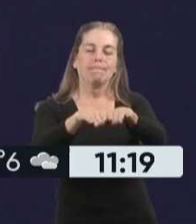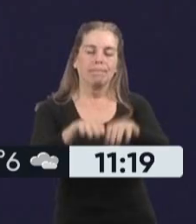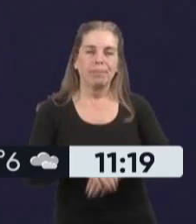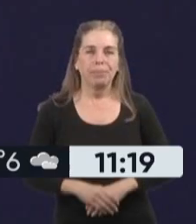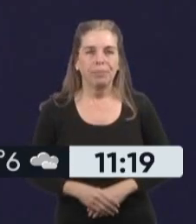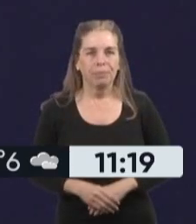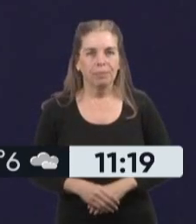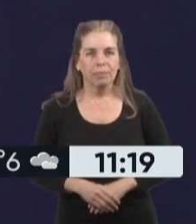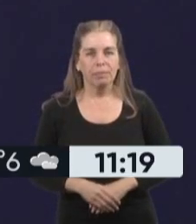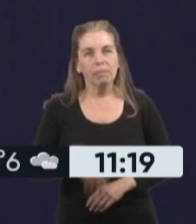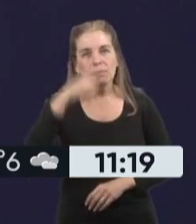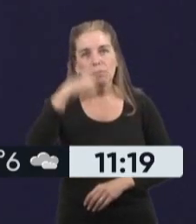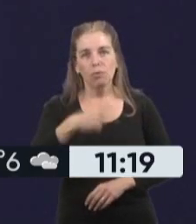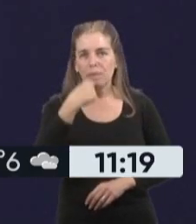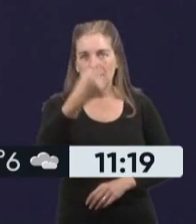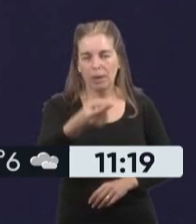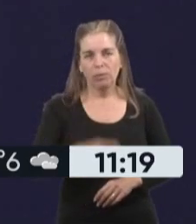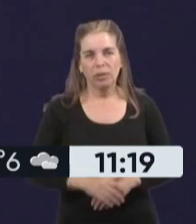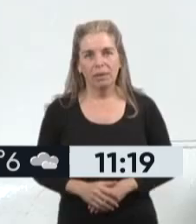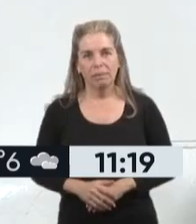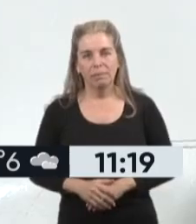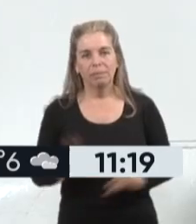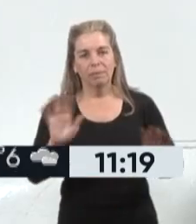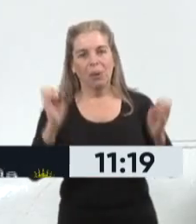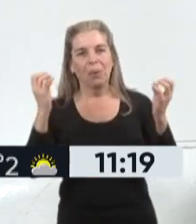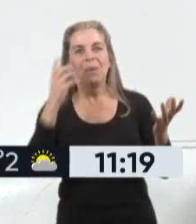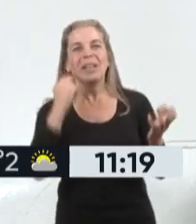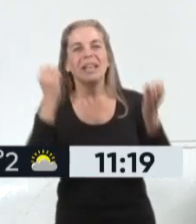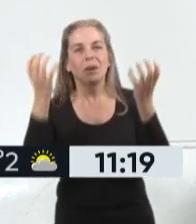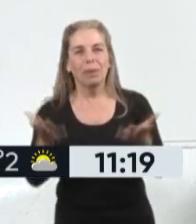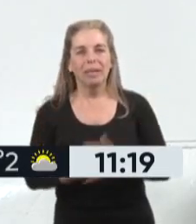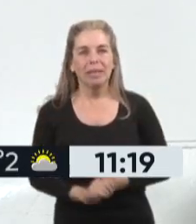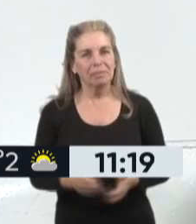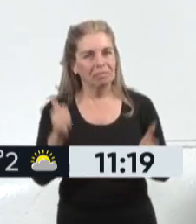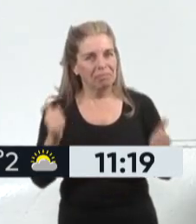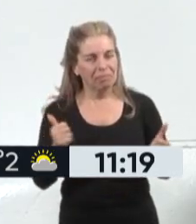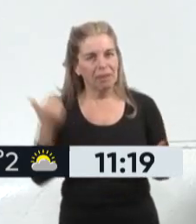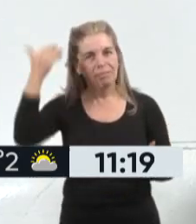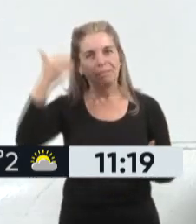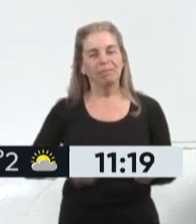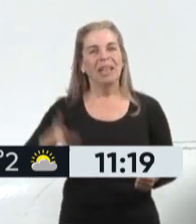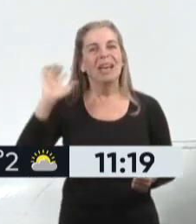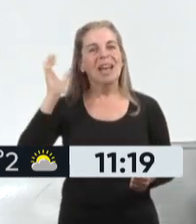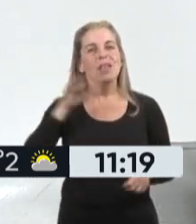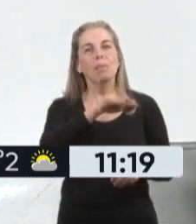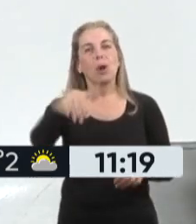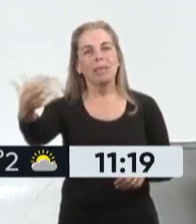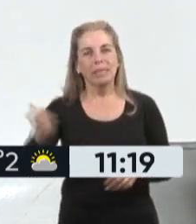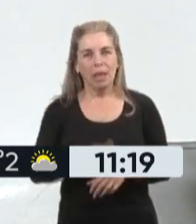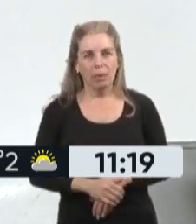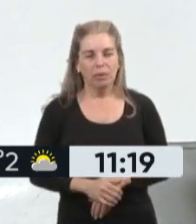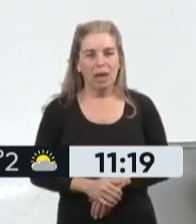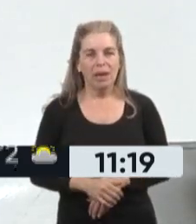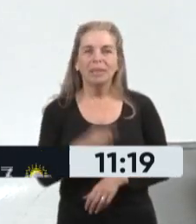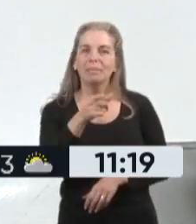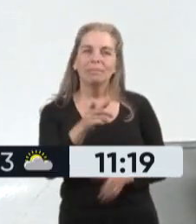tarde. Última pregunta. ¿Qué tal? ¿Cómo le va? Buen día. ¿Cómo andas? ¿Bien? Diego Ruiz Díaz, Radio Provincia de Buenos Aires. Bueno, voy a apelar a